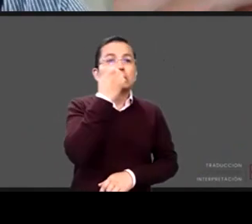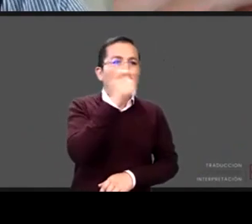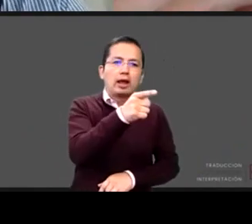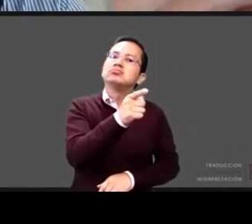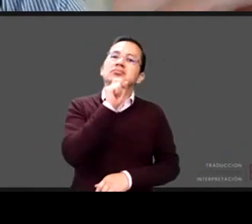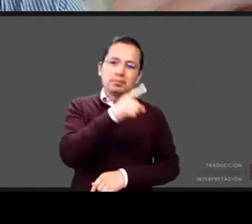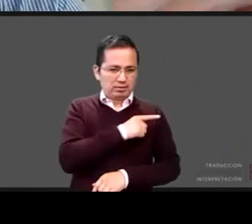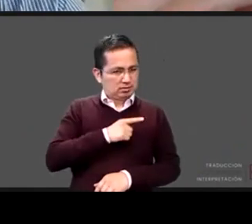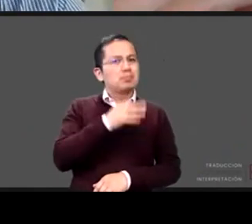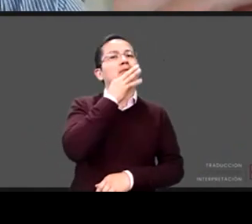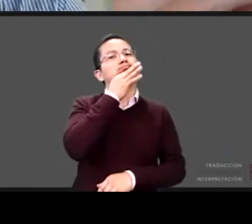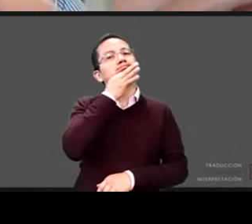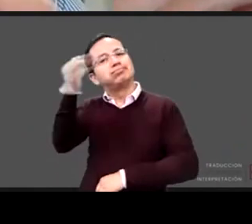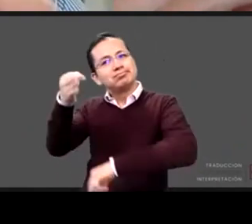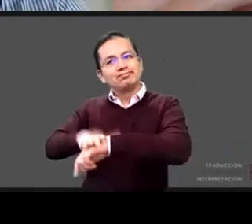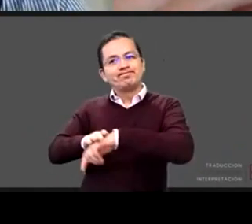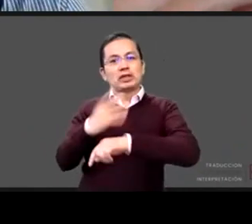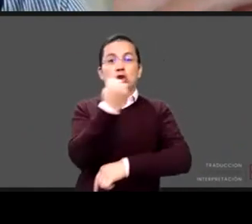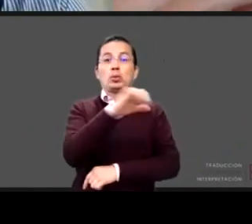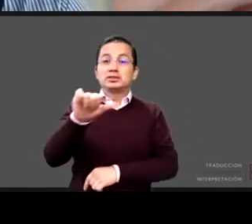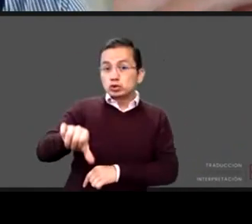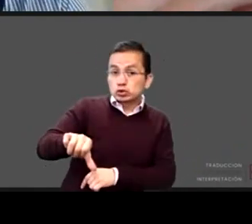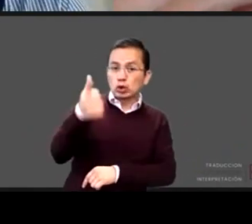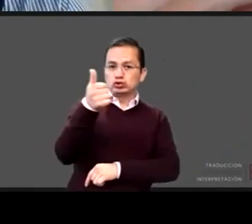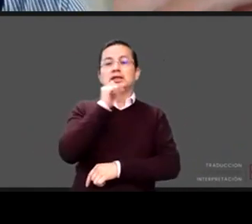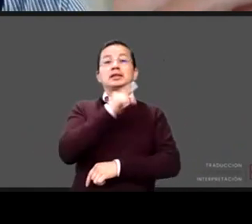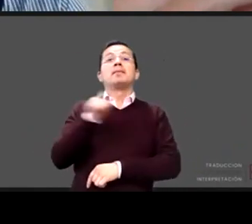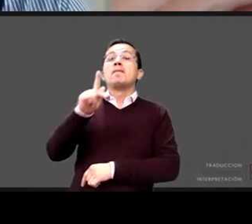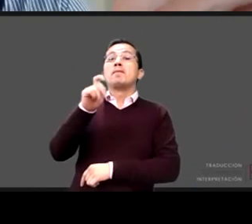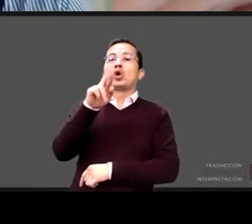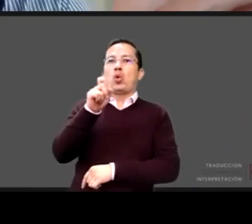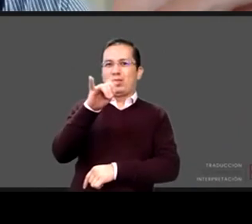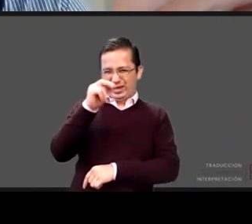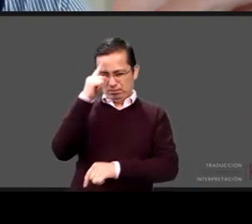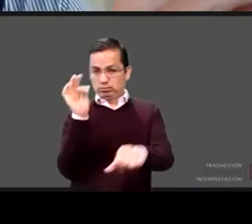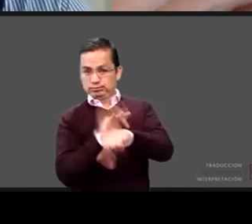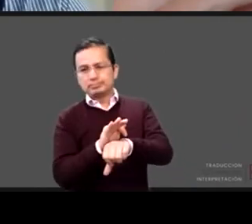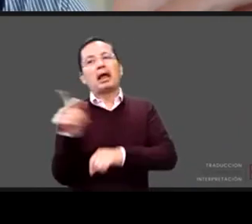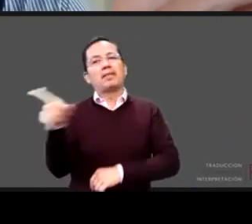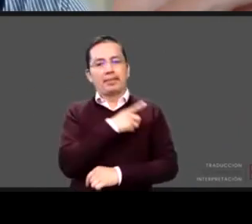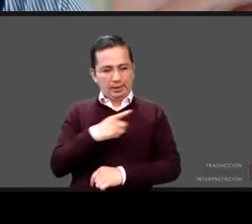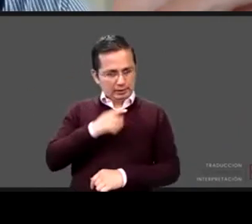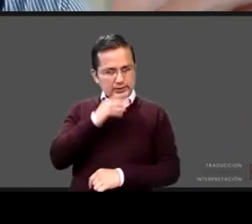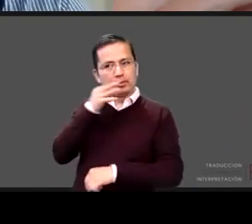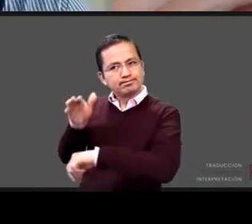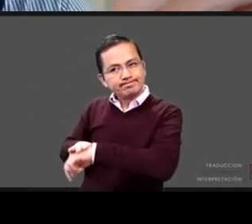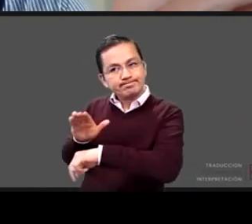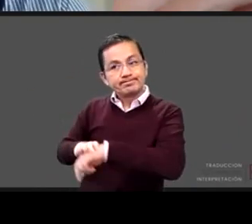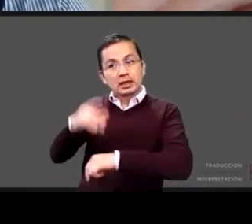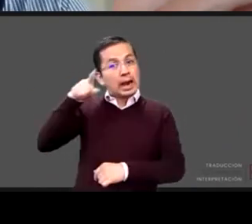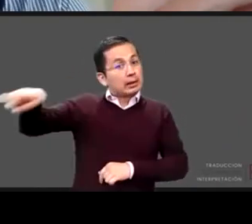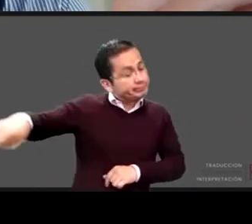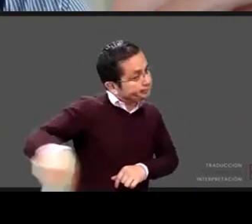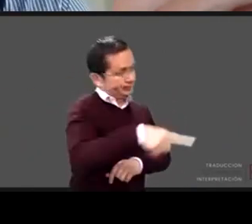al 911, a las procuradurías de protección y hacer que las procuradurías cada vez más estén presentes y sean